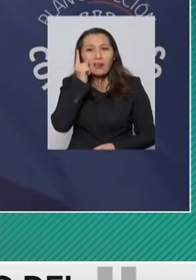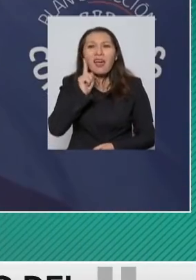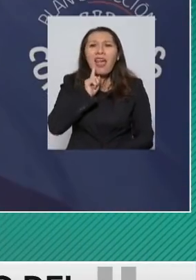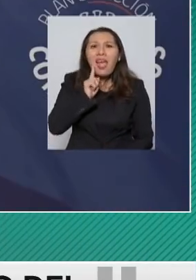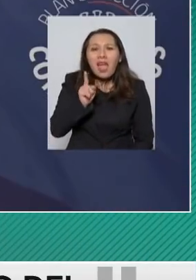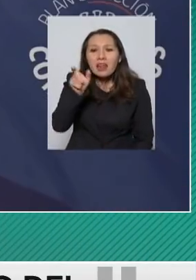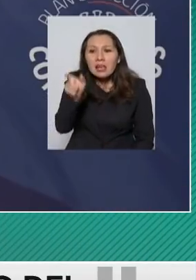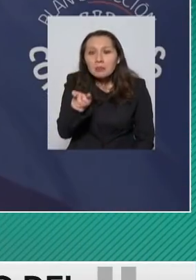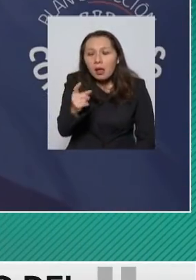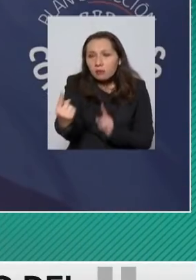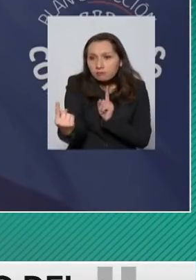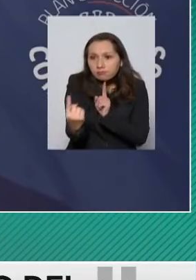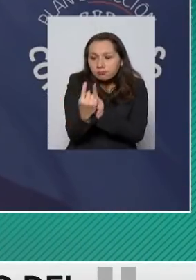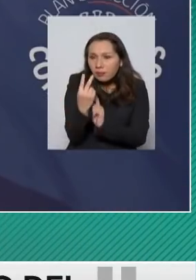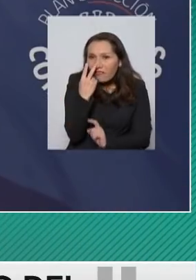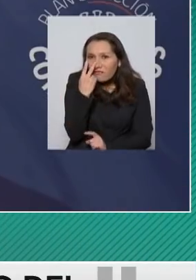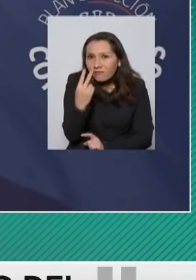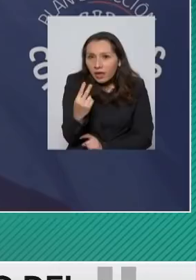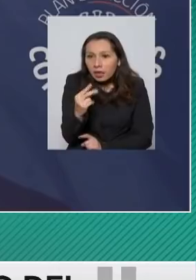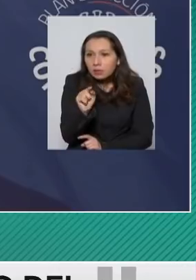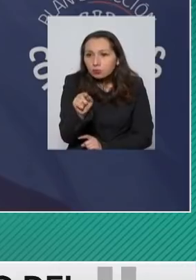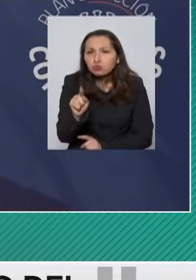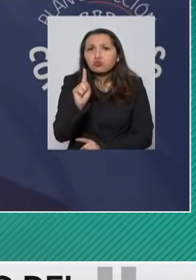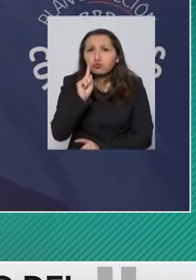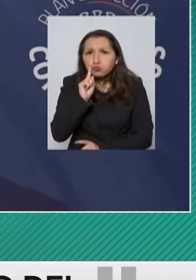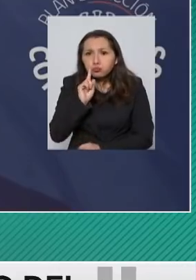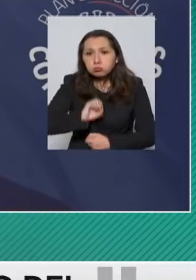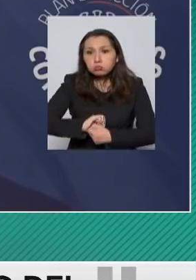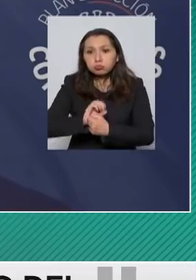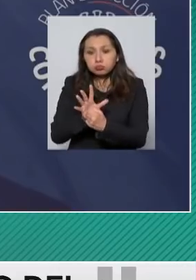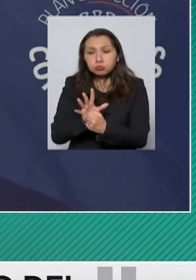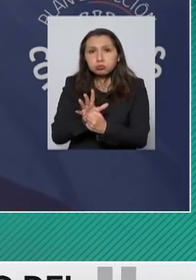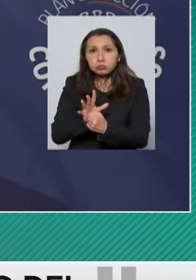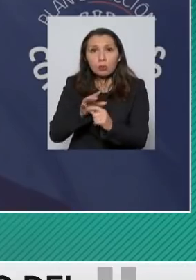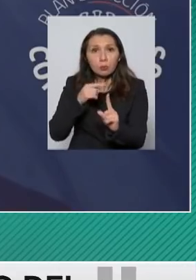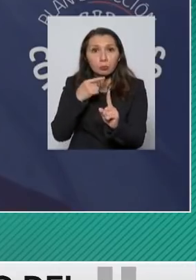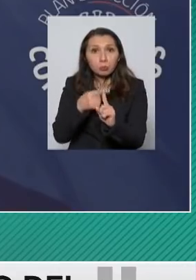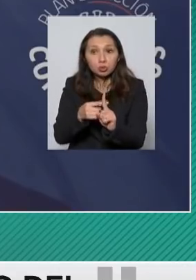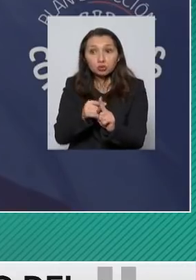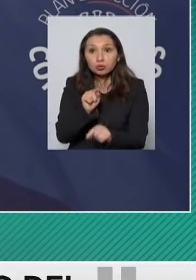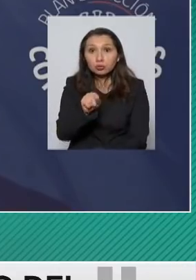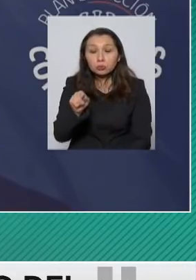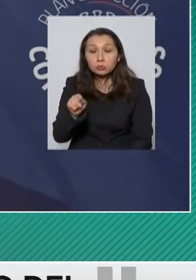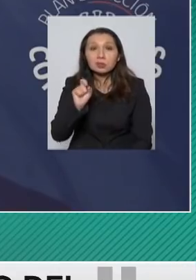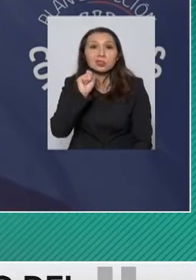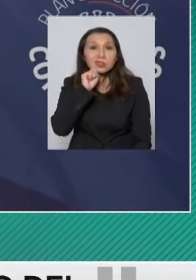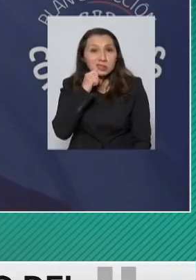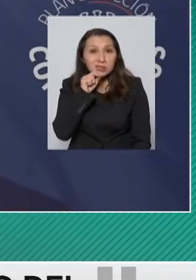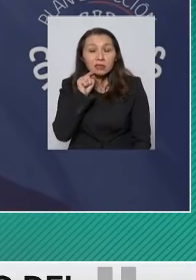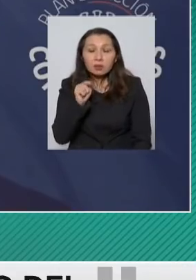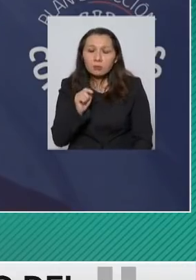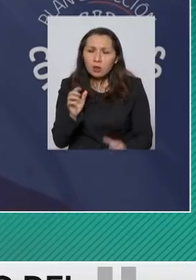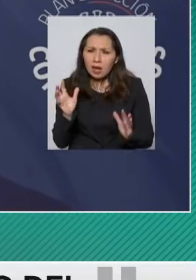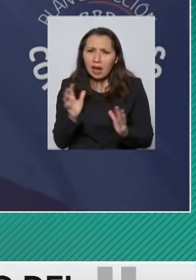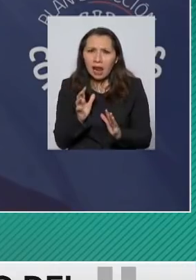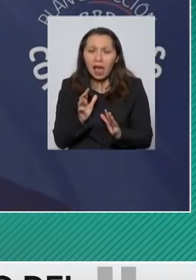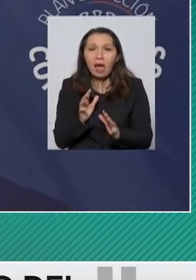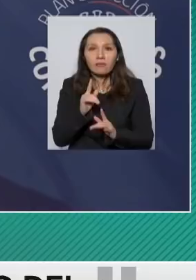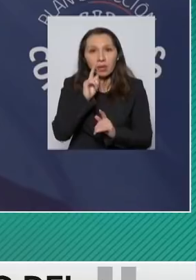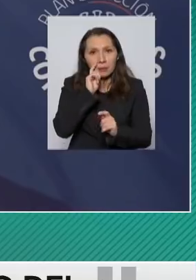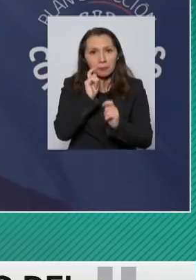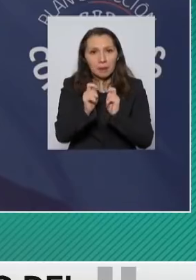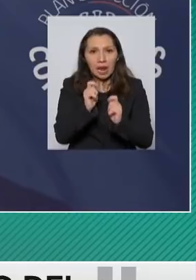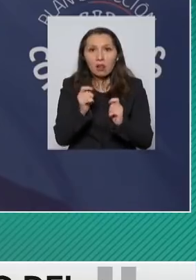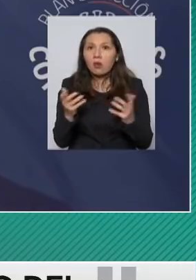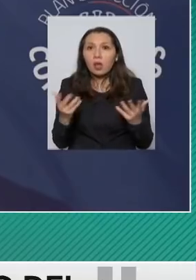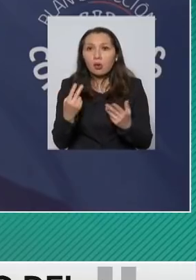personas, verlas, y que tienen el diagnóstico de coronavirus positivo, implica un gravísimo riesgo